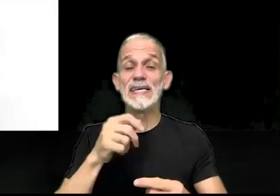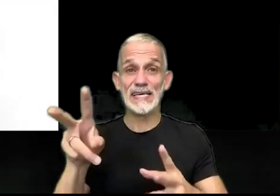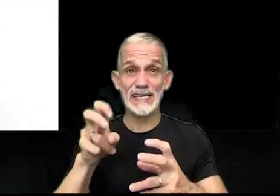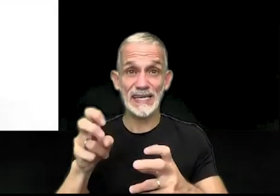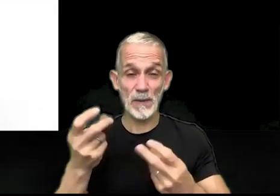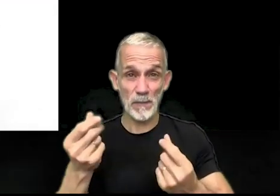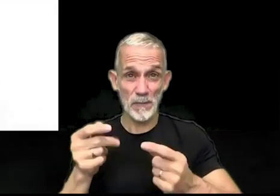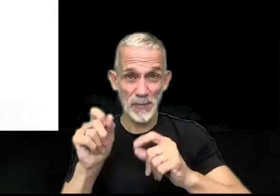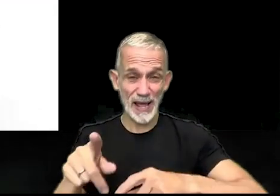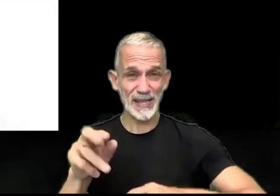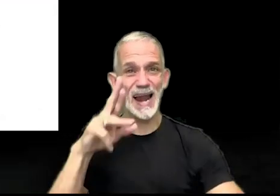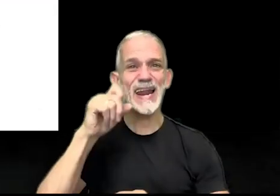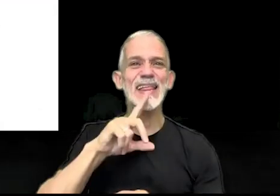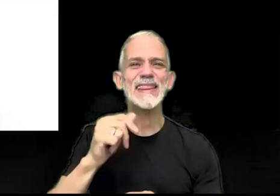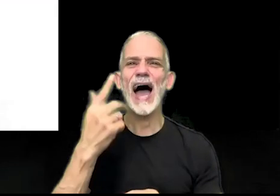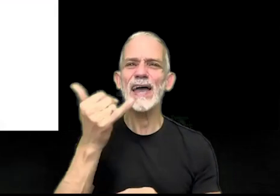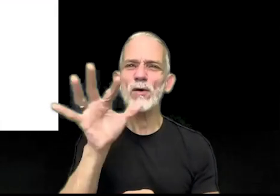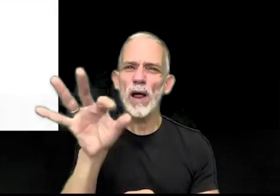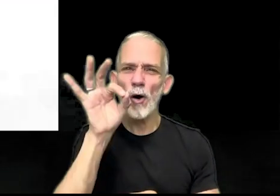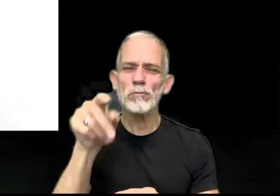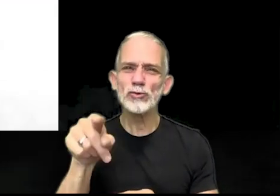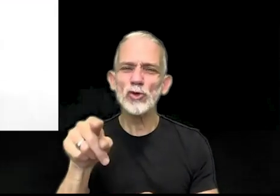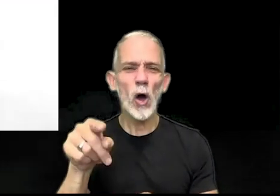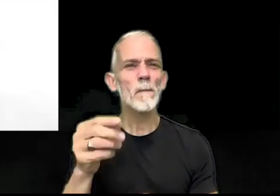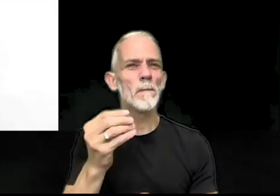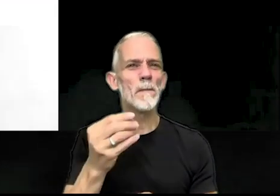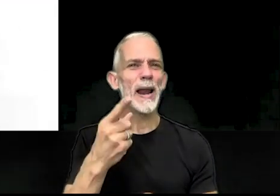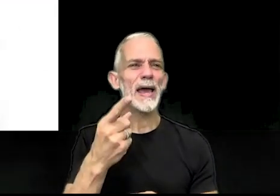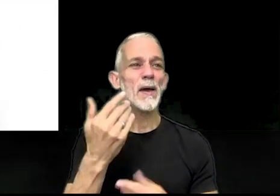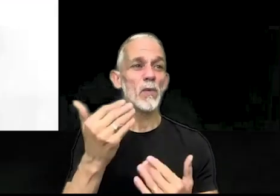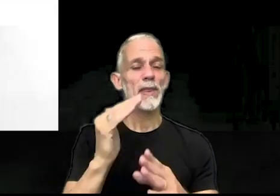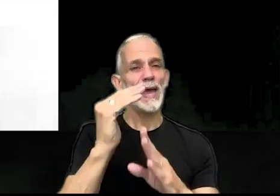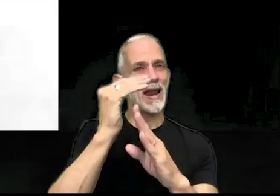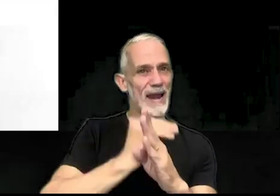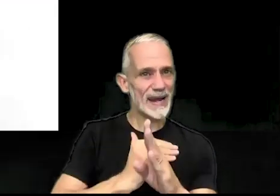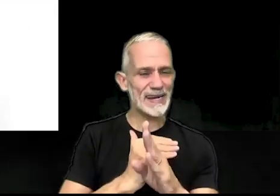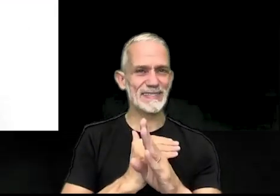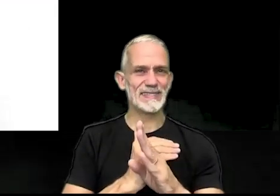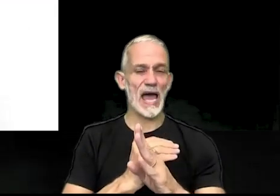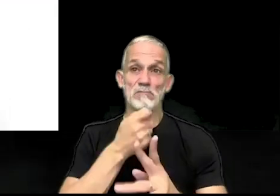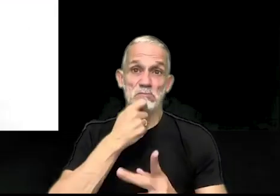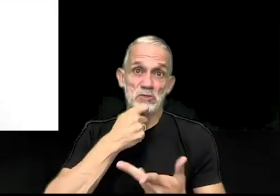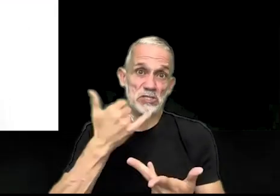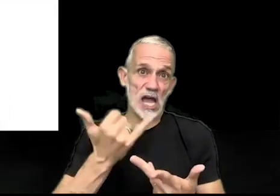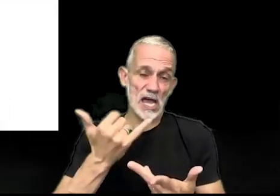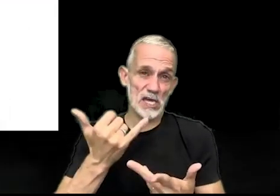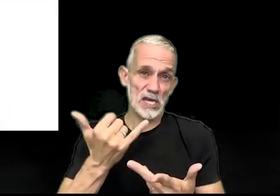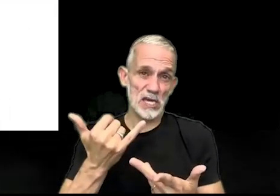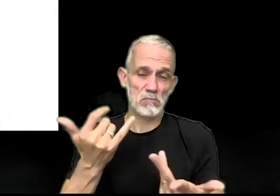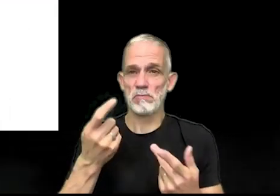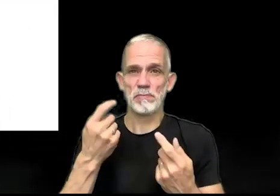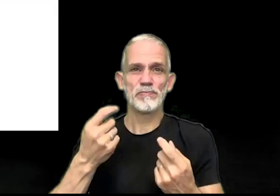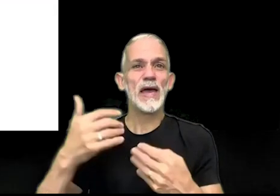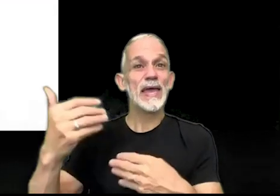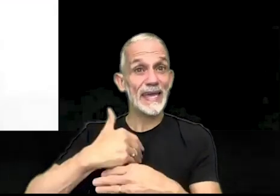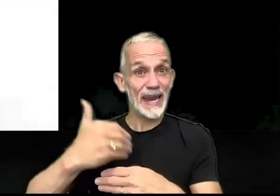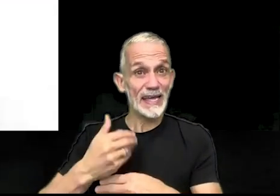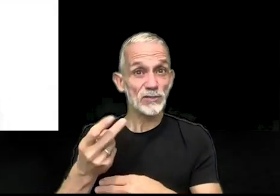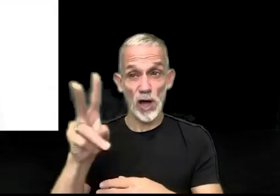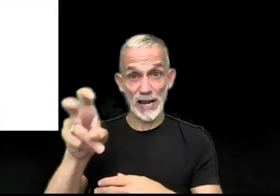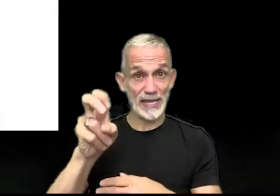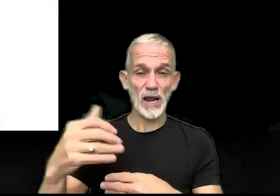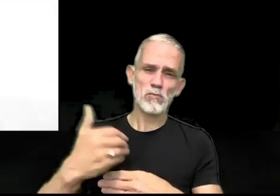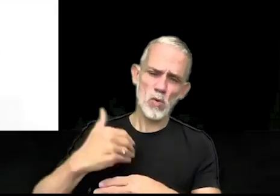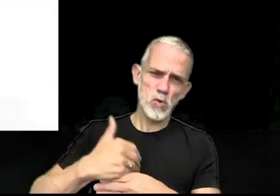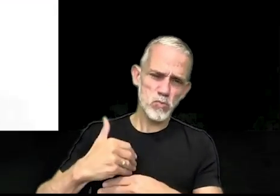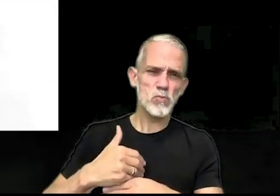renta, tengo una opción de poder restar en la medida que genere ingresos,